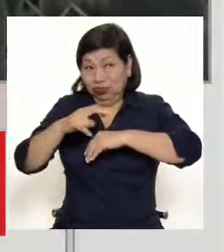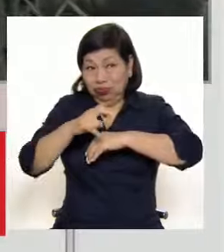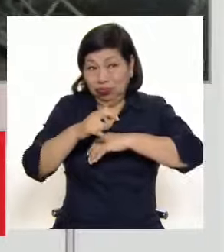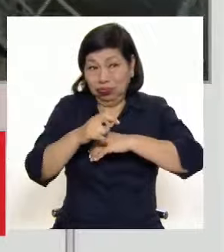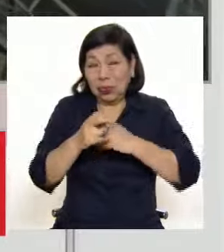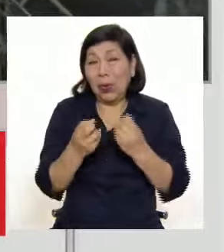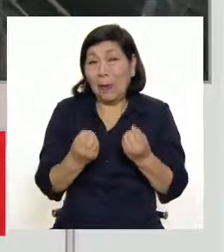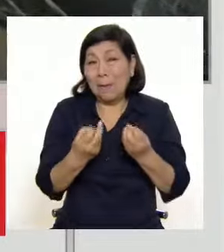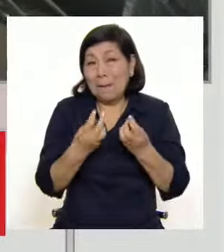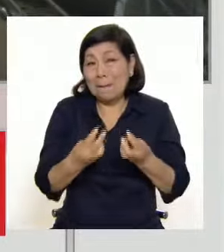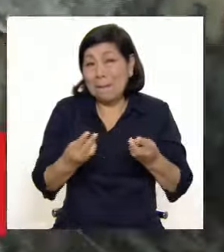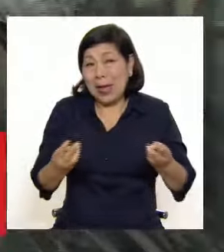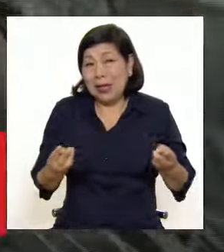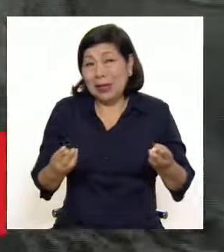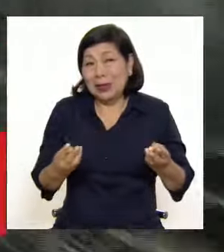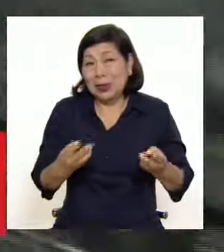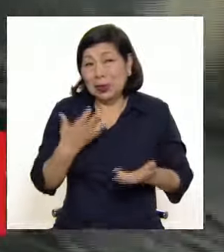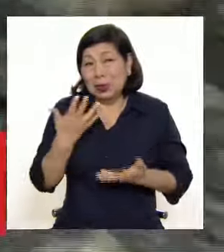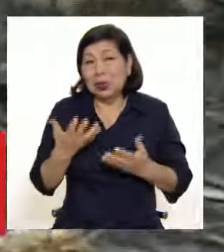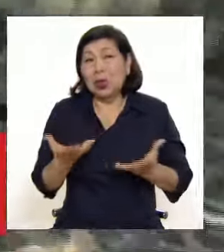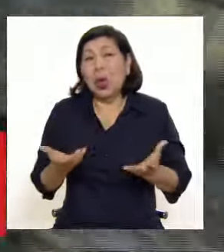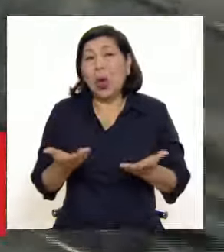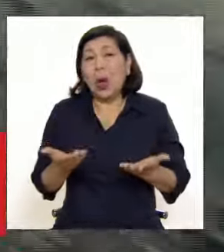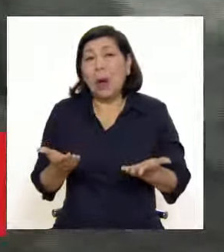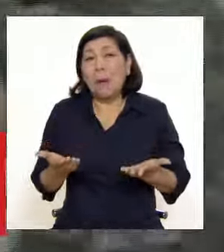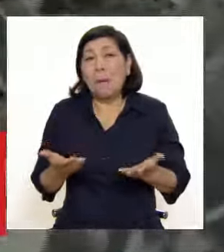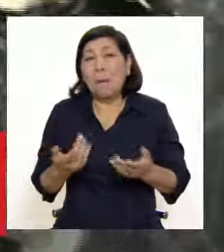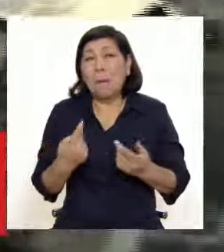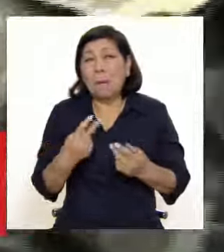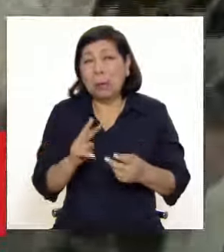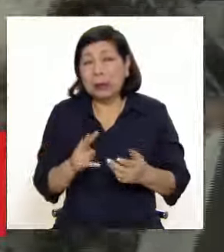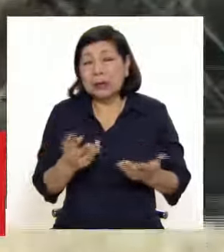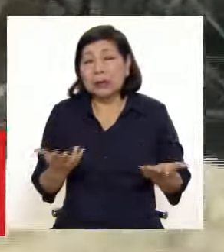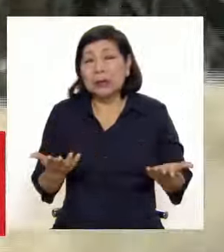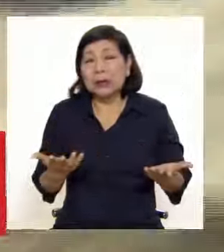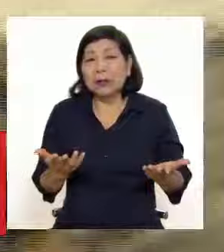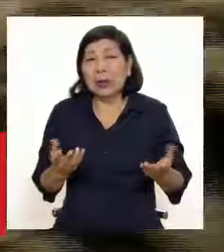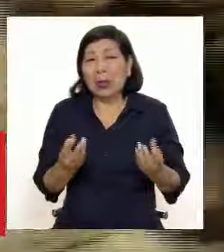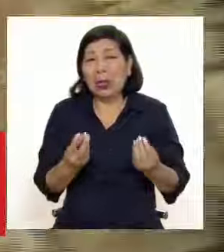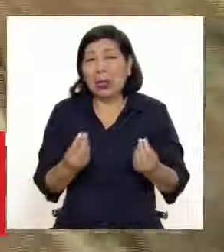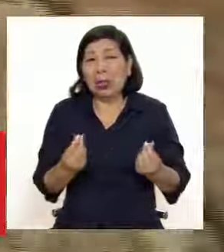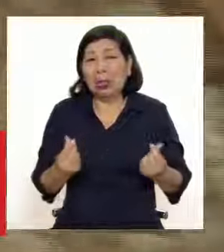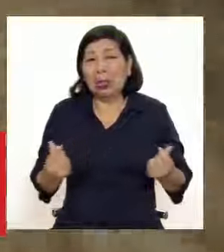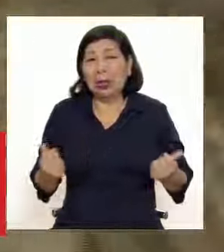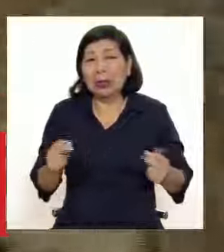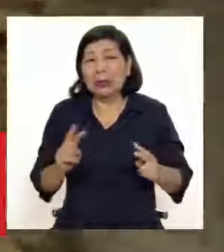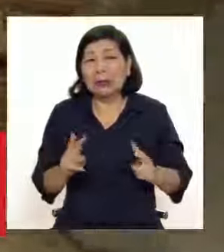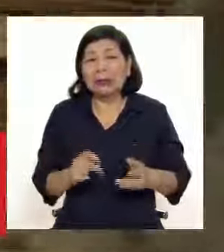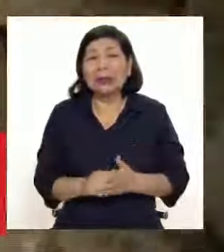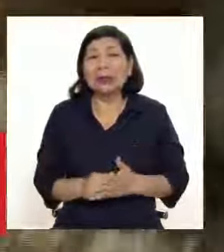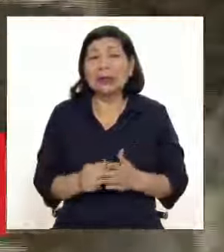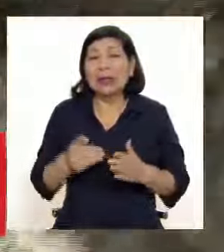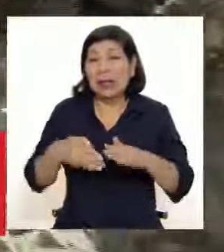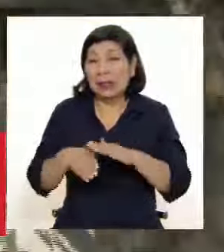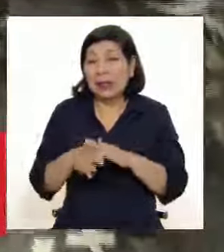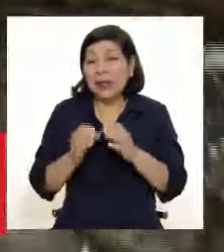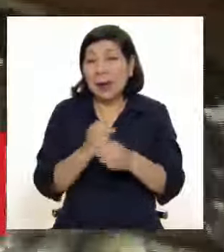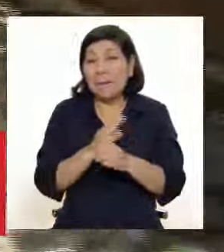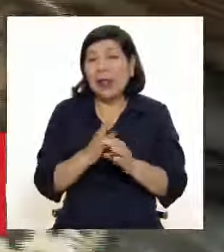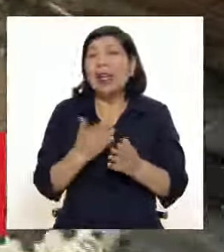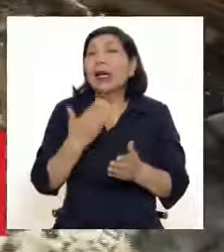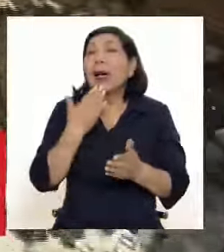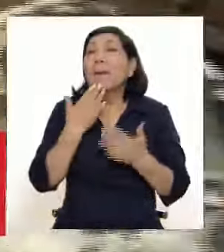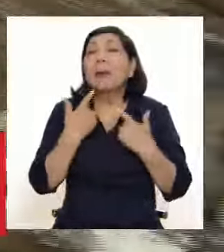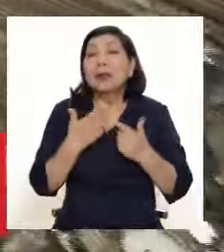hay bastante material consumido. Vemos hojas, vemos cenizas de lo que fue el incendio de la madrugada. ¿Ustedes